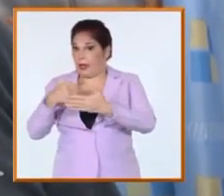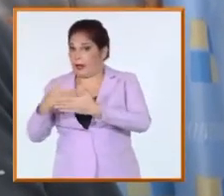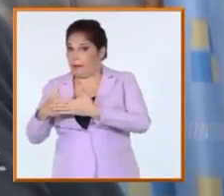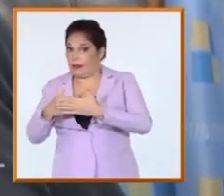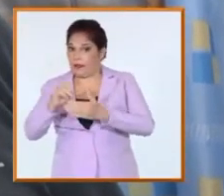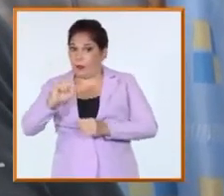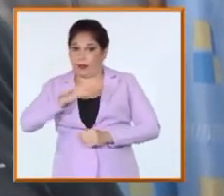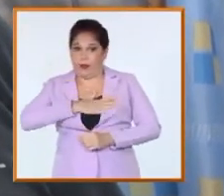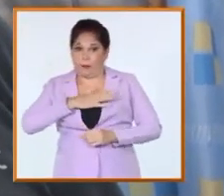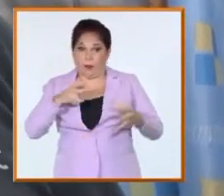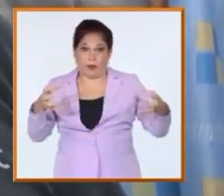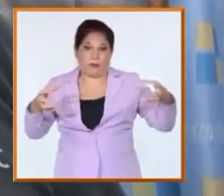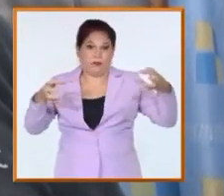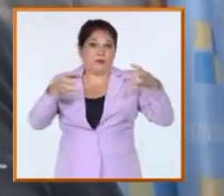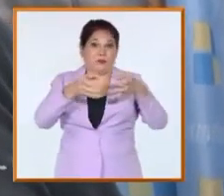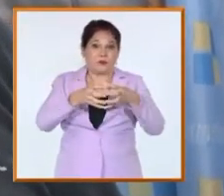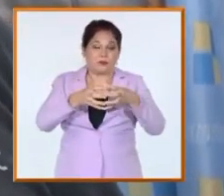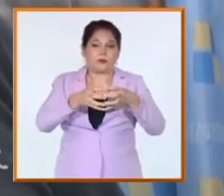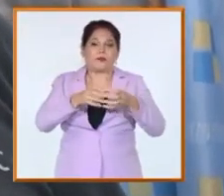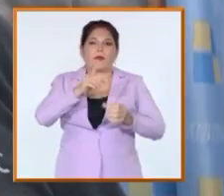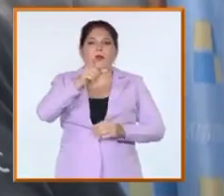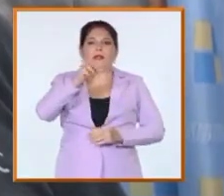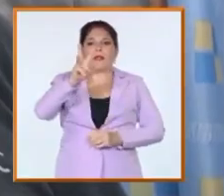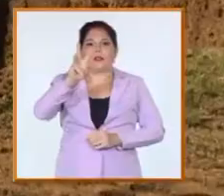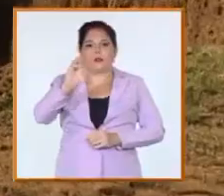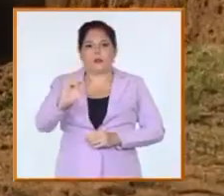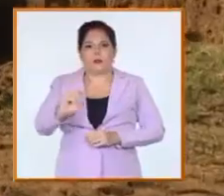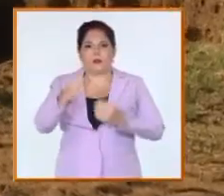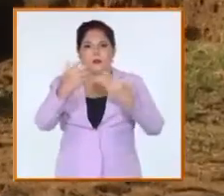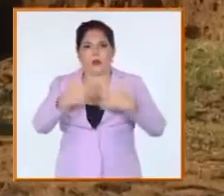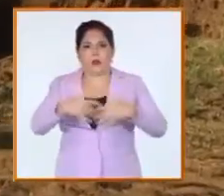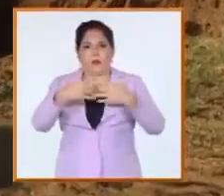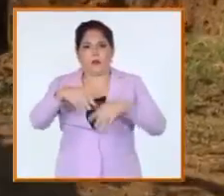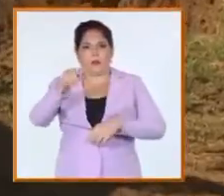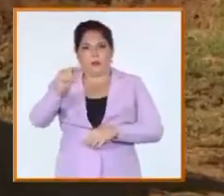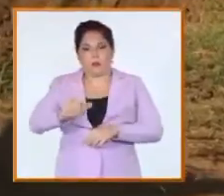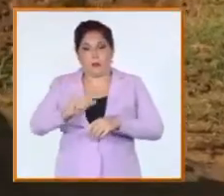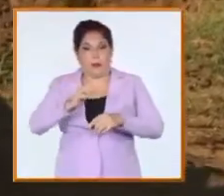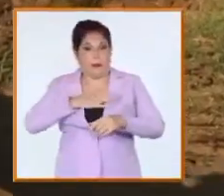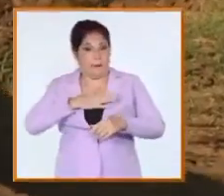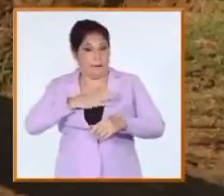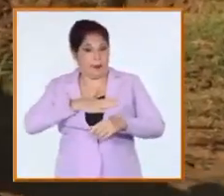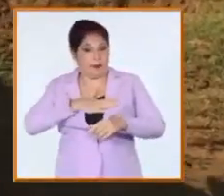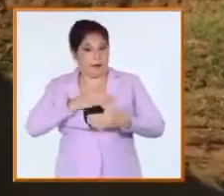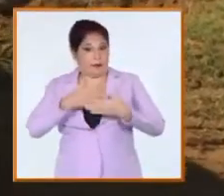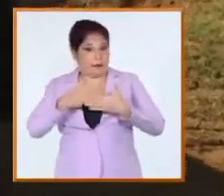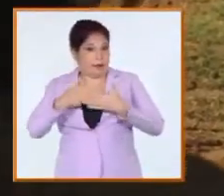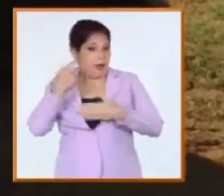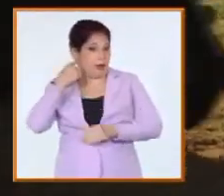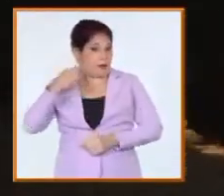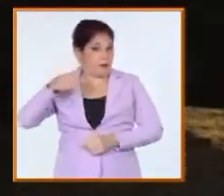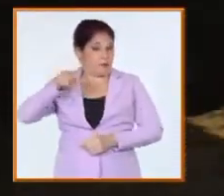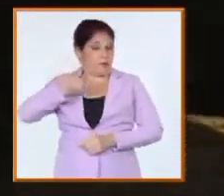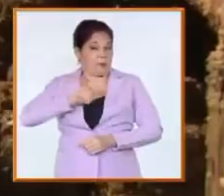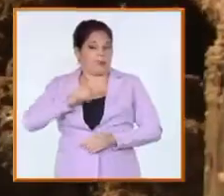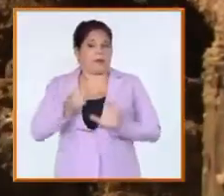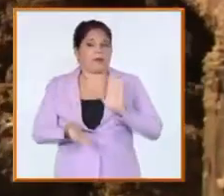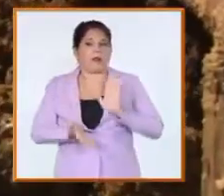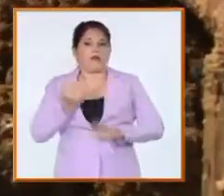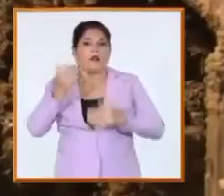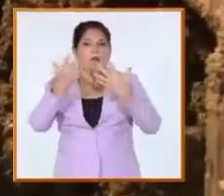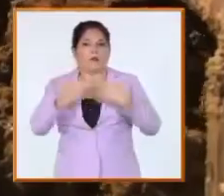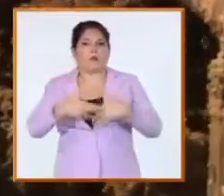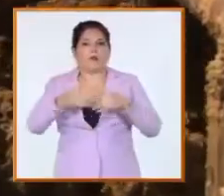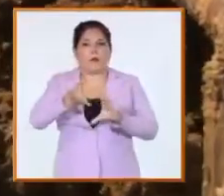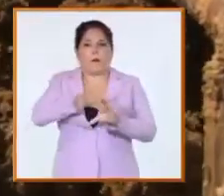por cuenta propia eh con 130 productores esta empresa trabaja del pasado año en el rescate de las producciones de